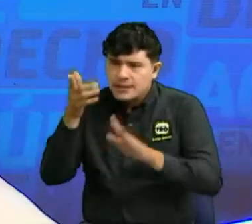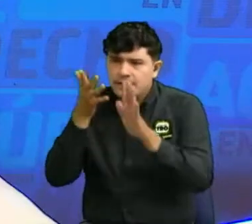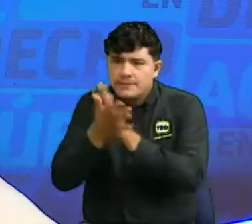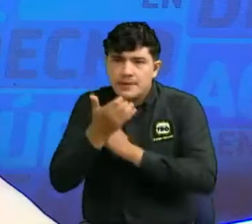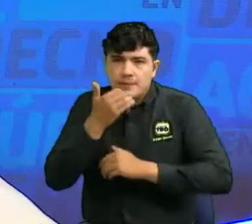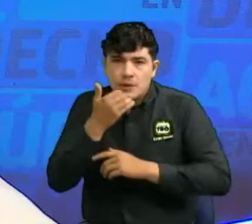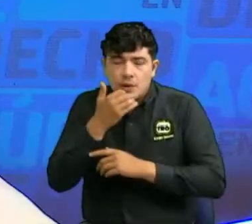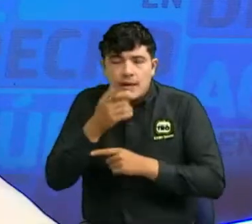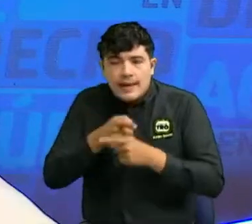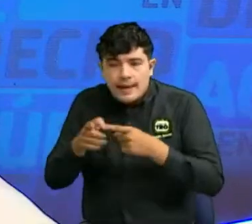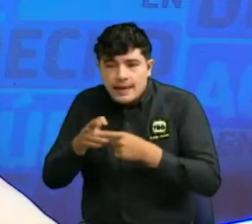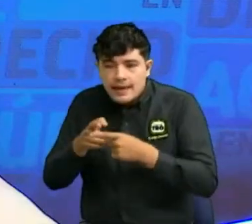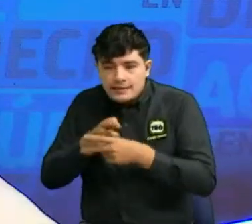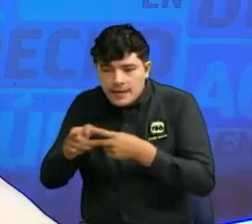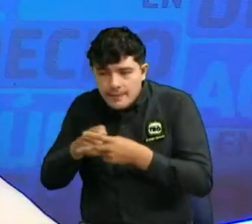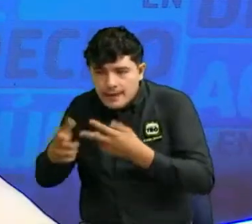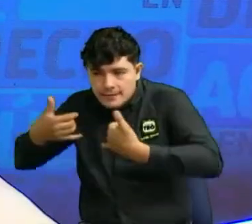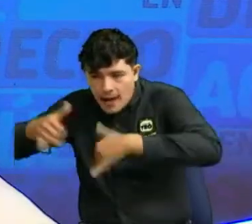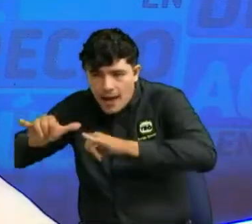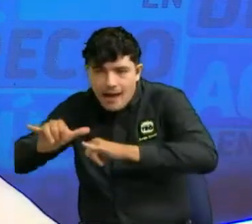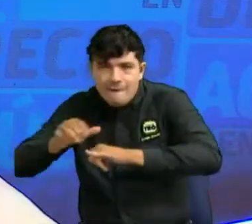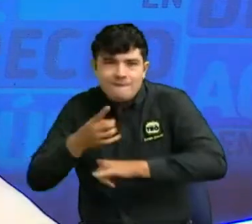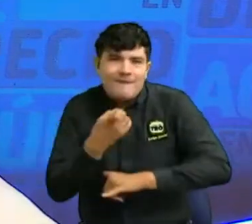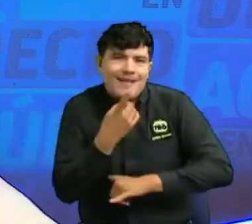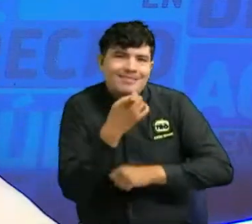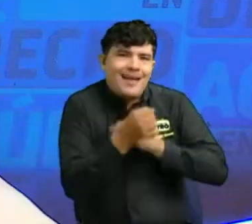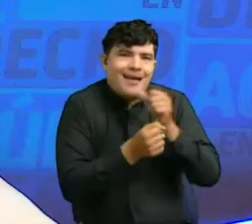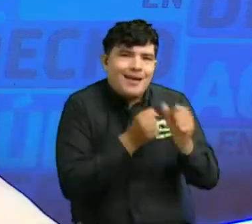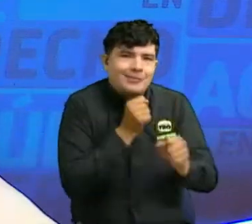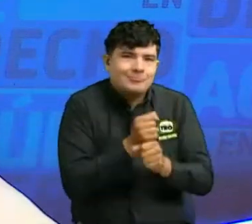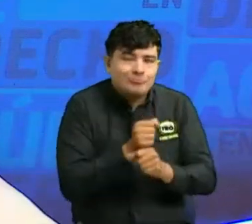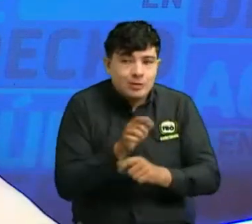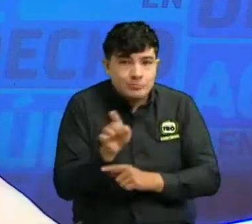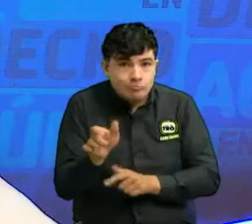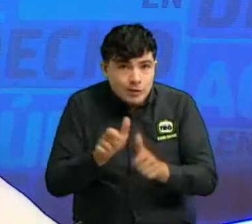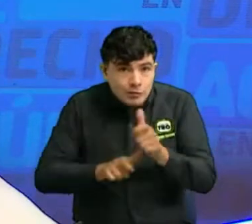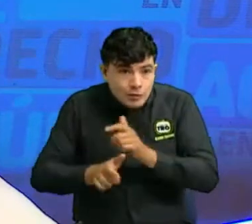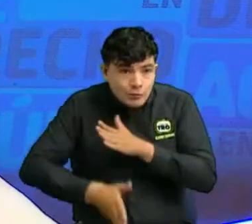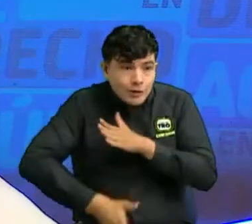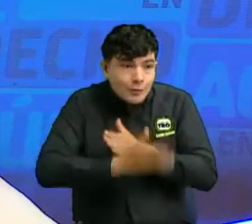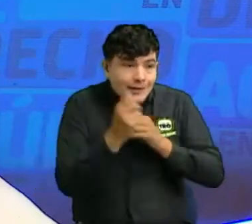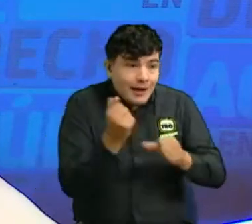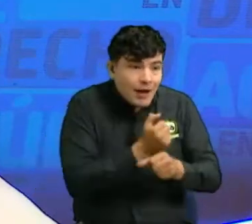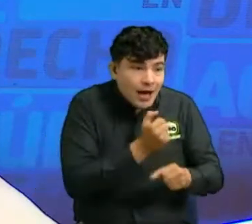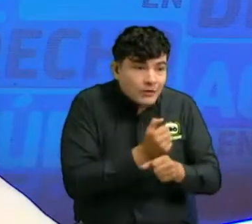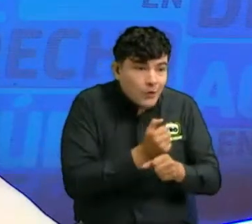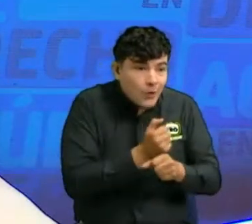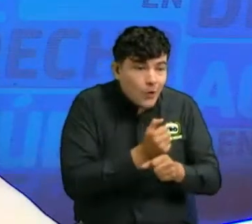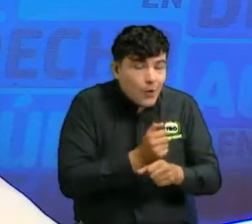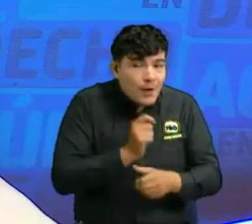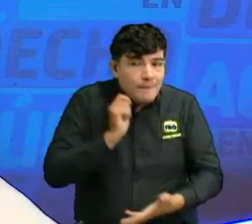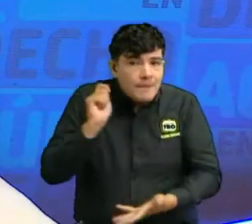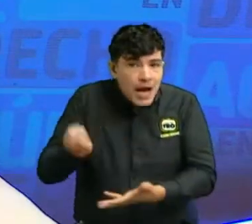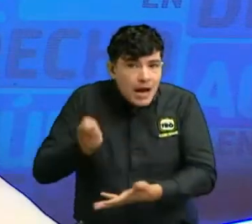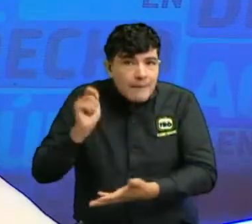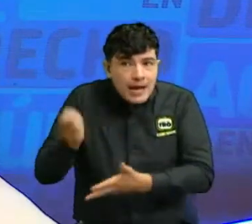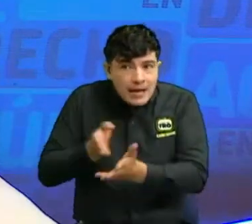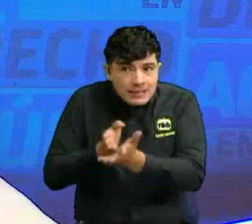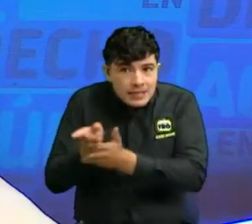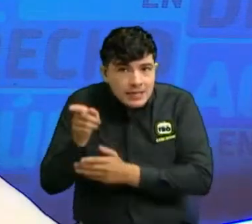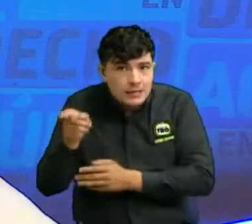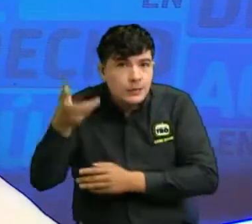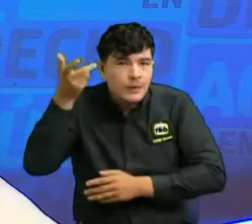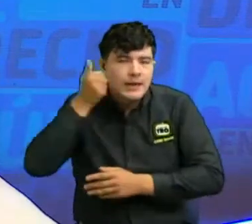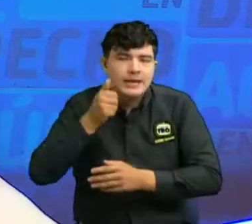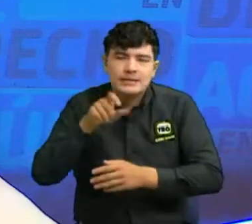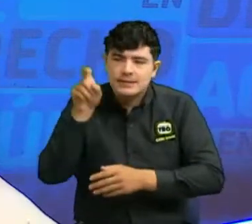ya tienen las semanas y todavía no han cumplido la edad, deben seguir pagando hasta que cumplan la edad, que son los dos requisitos, si